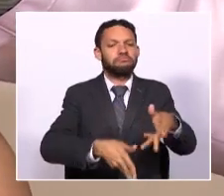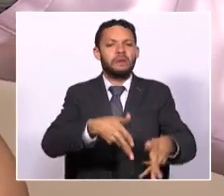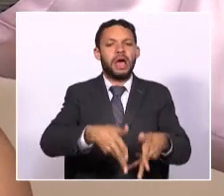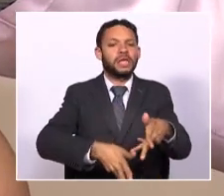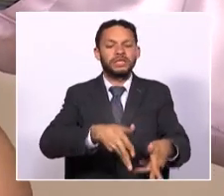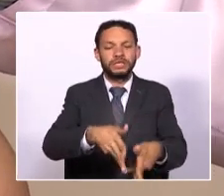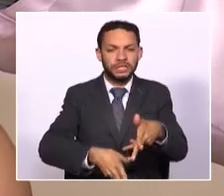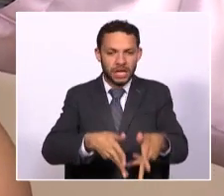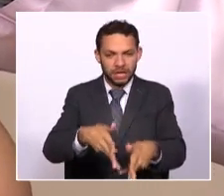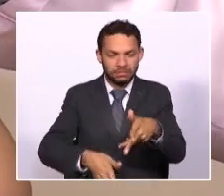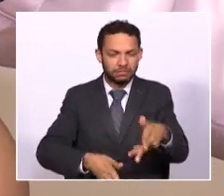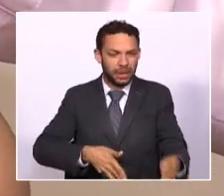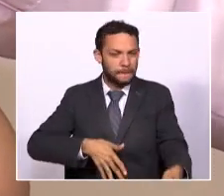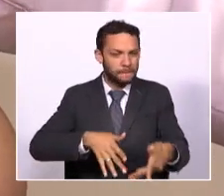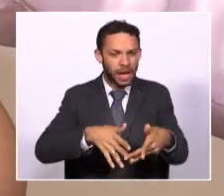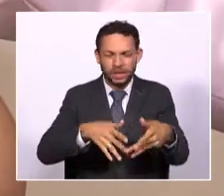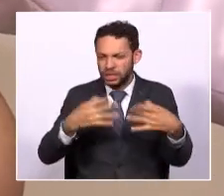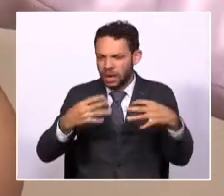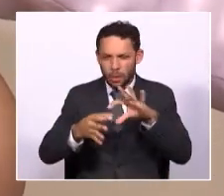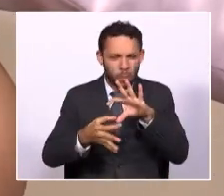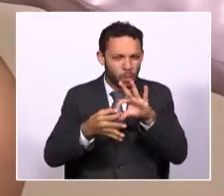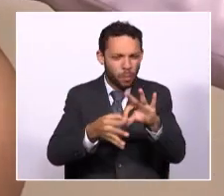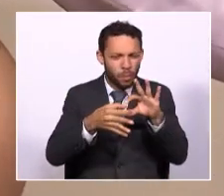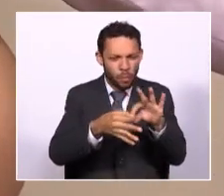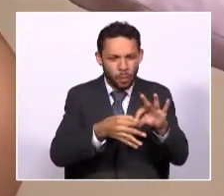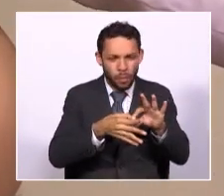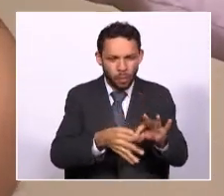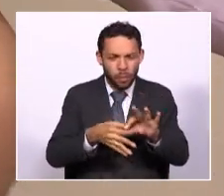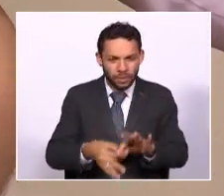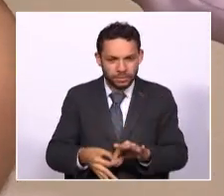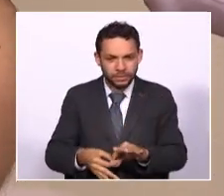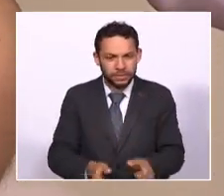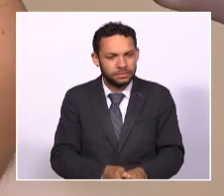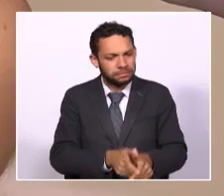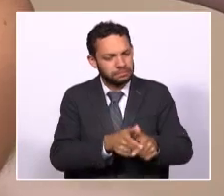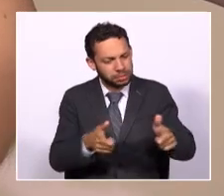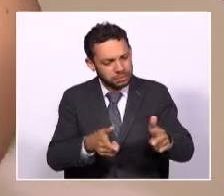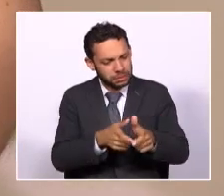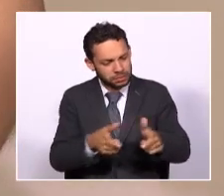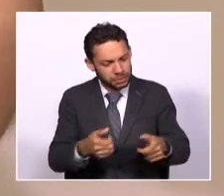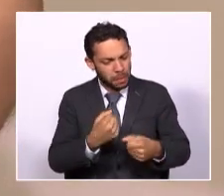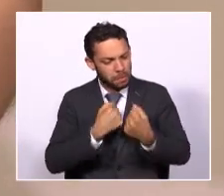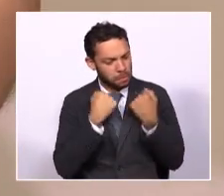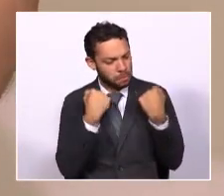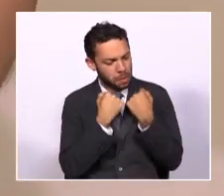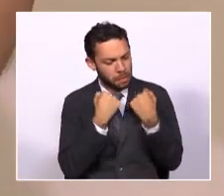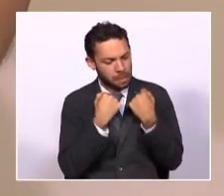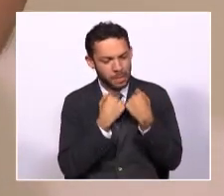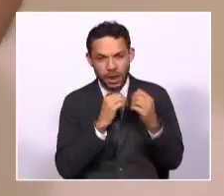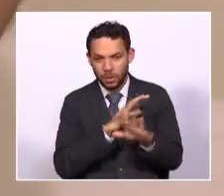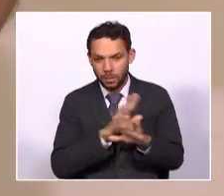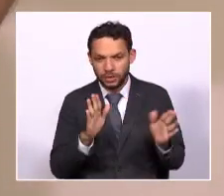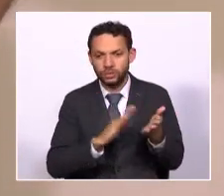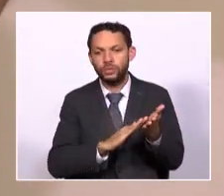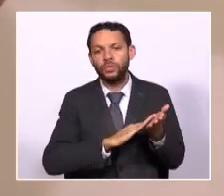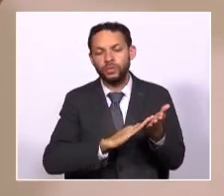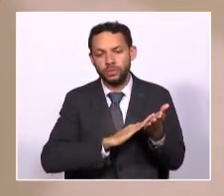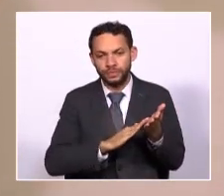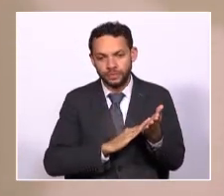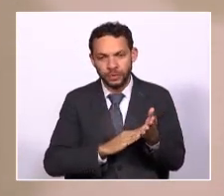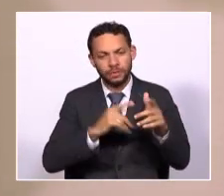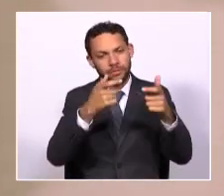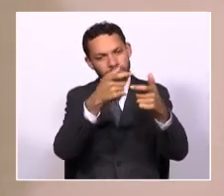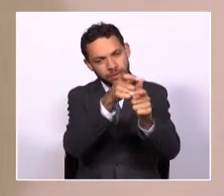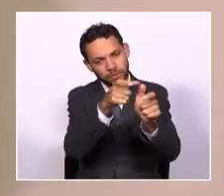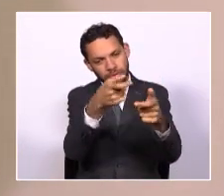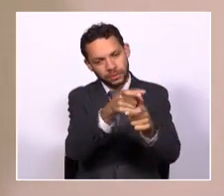plan casero que se diseña para poder ir logrando no solamente amplitud, sino descompresión tanto de las vértebras cervicales como lumbales y